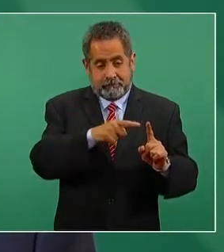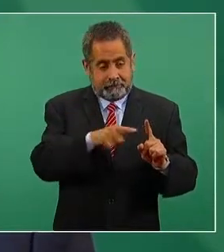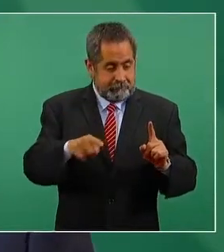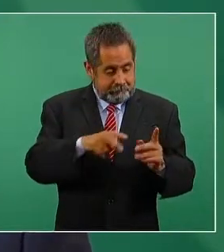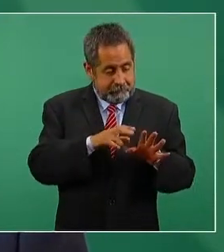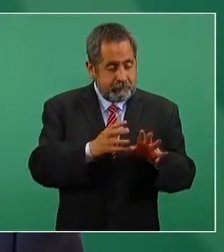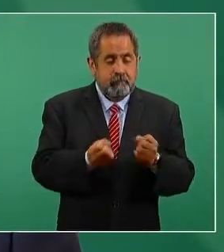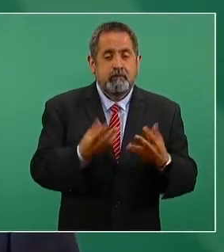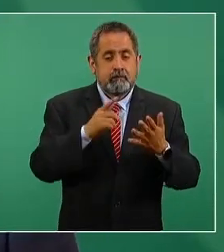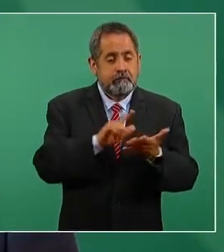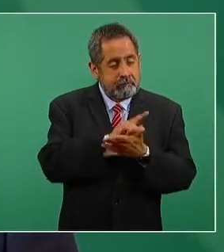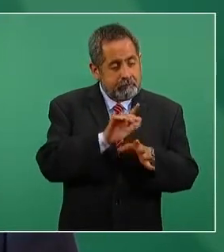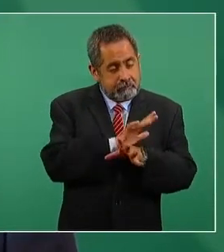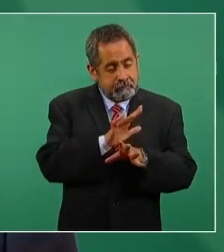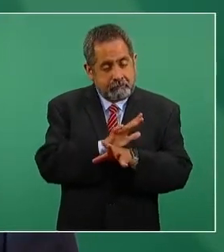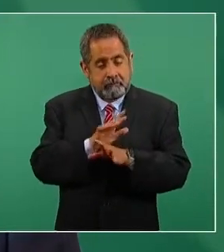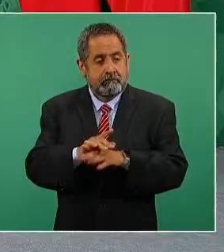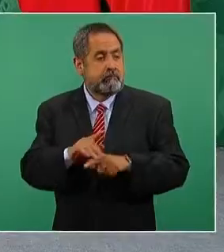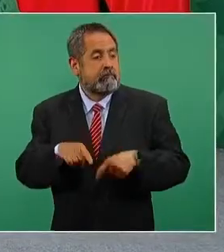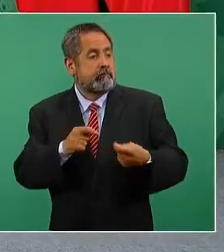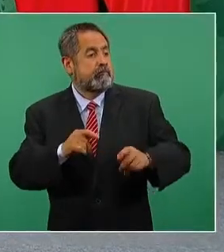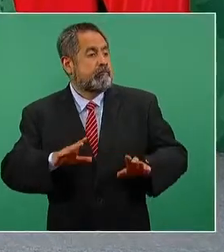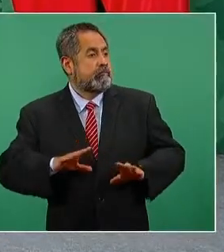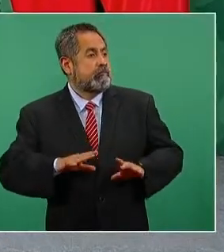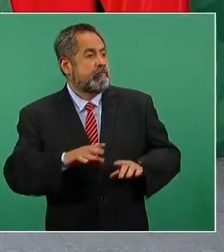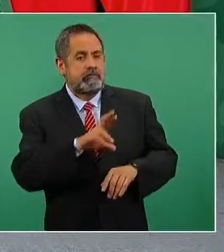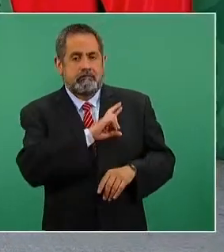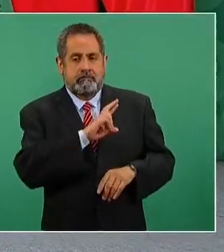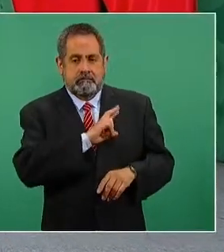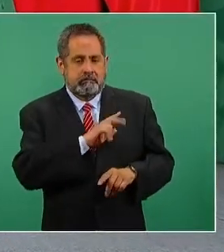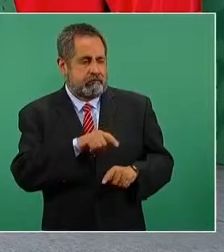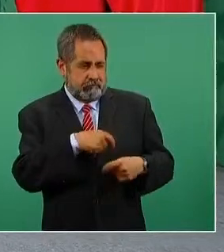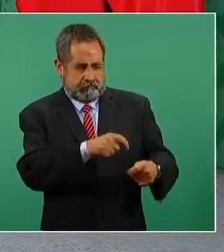favorecer a particulares. Y es increíble